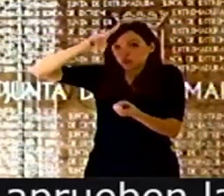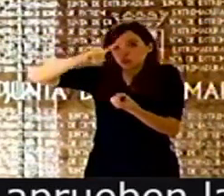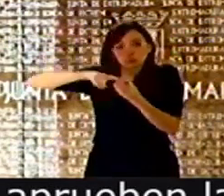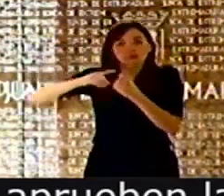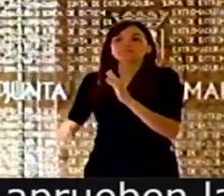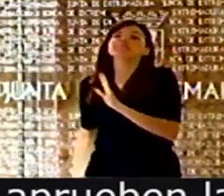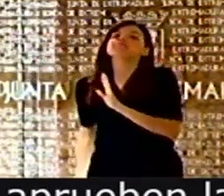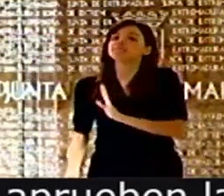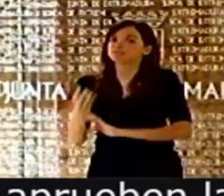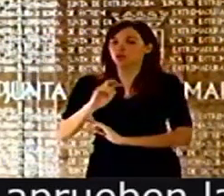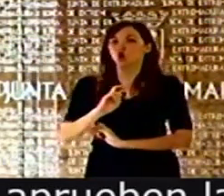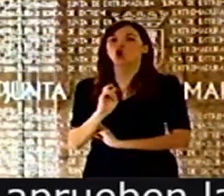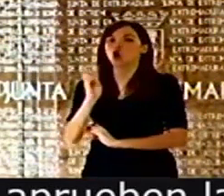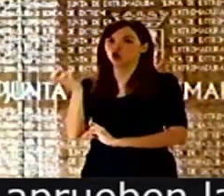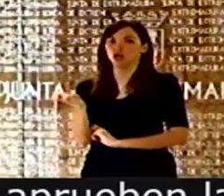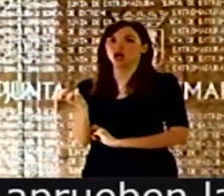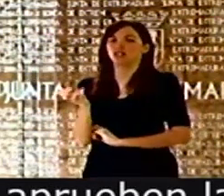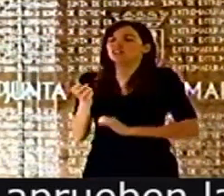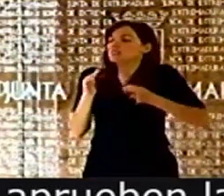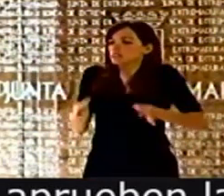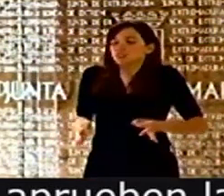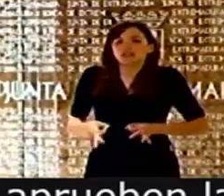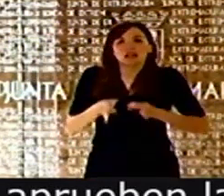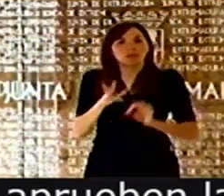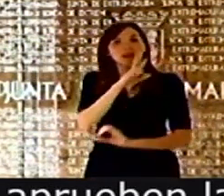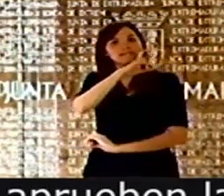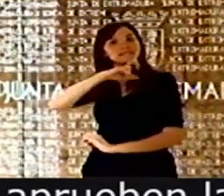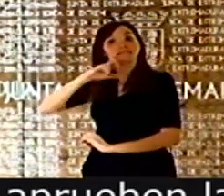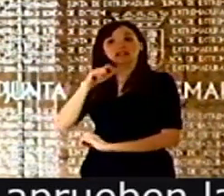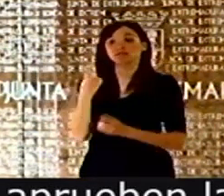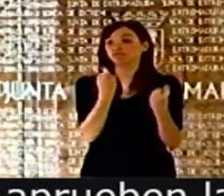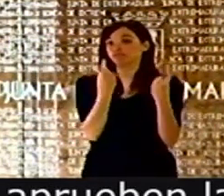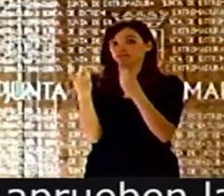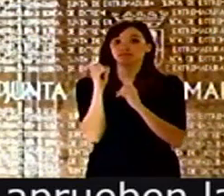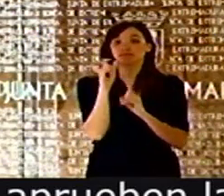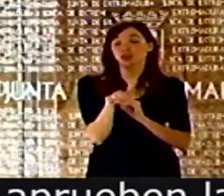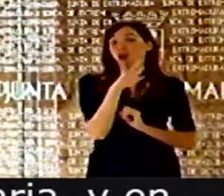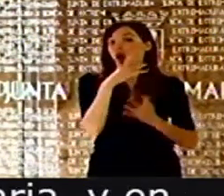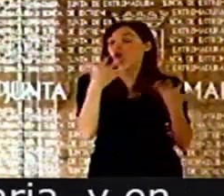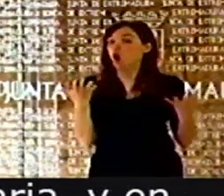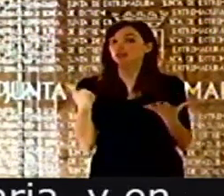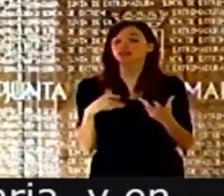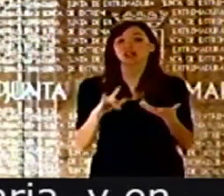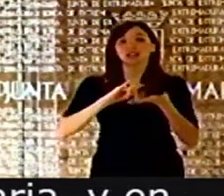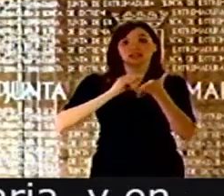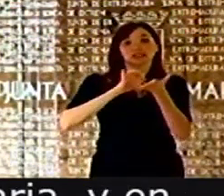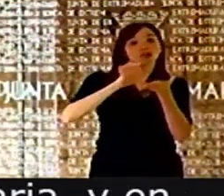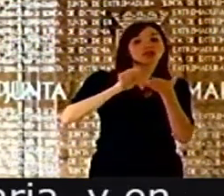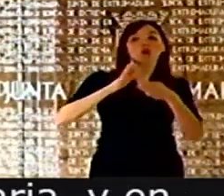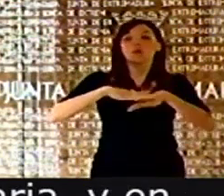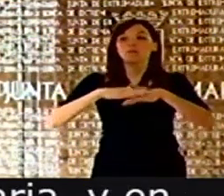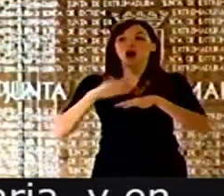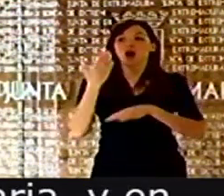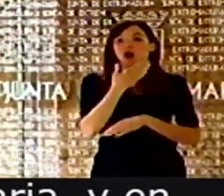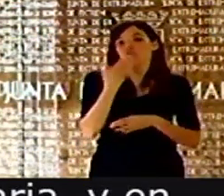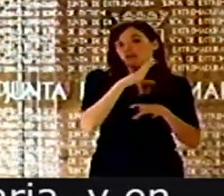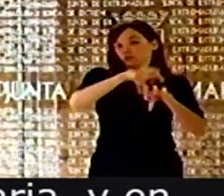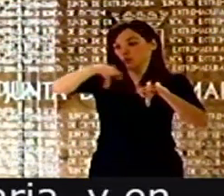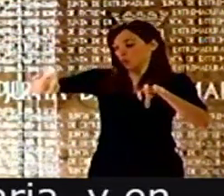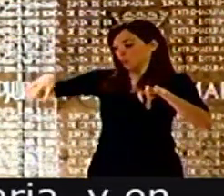supletorias, garantizando así siempre esa necesidad, en este caso, del propio servicio, de las plantillas que